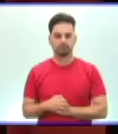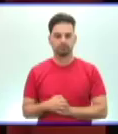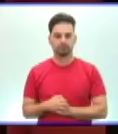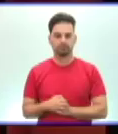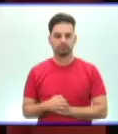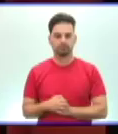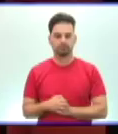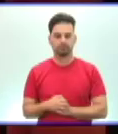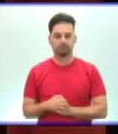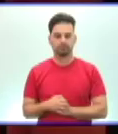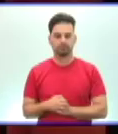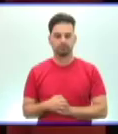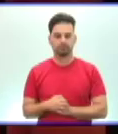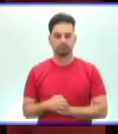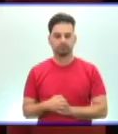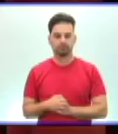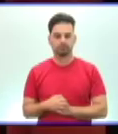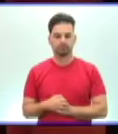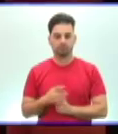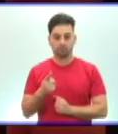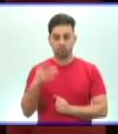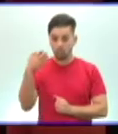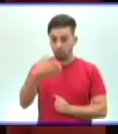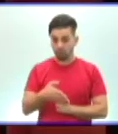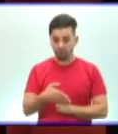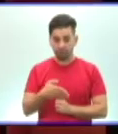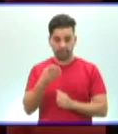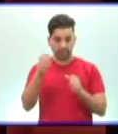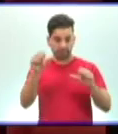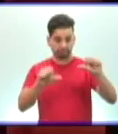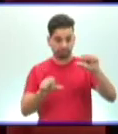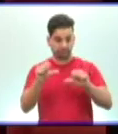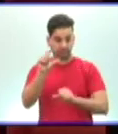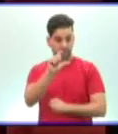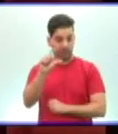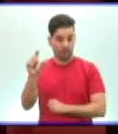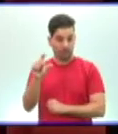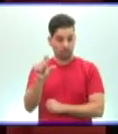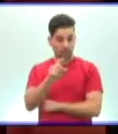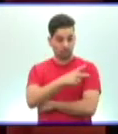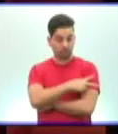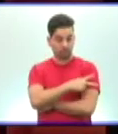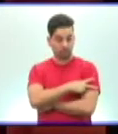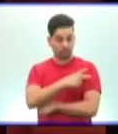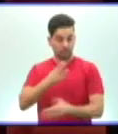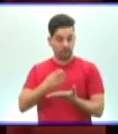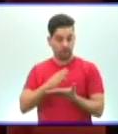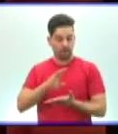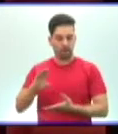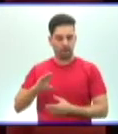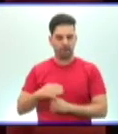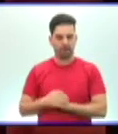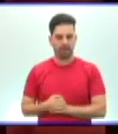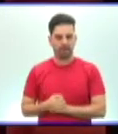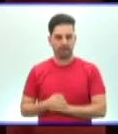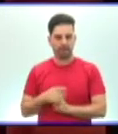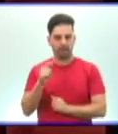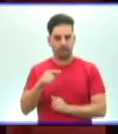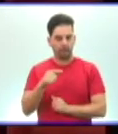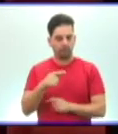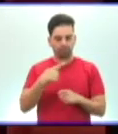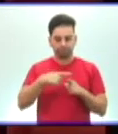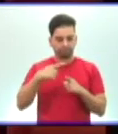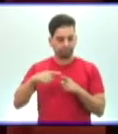Cuando te enfrentaste al laboratorio de la secundaria básica, pudiste darte cuenta de que encontramos un sinnúmero de útiles de